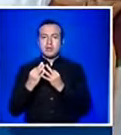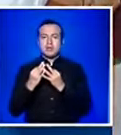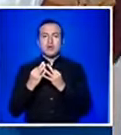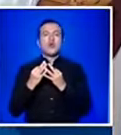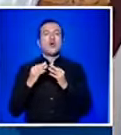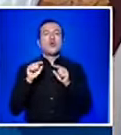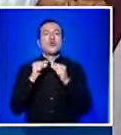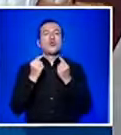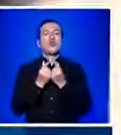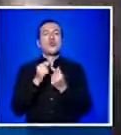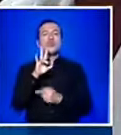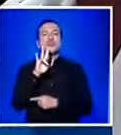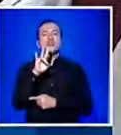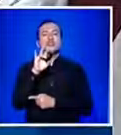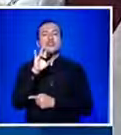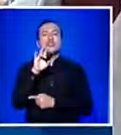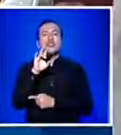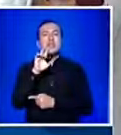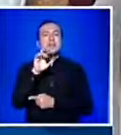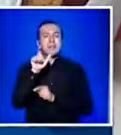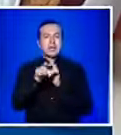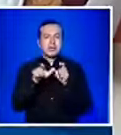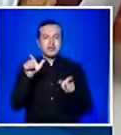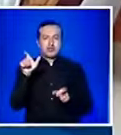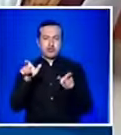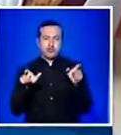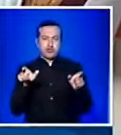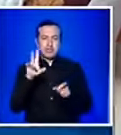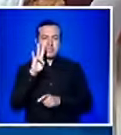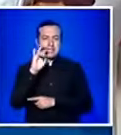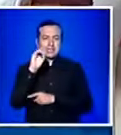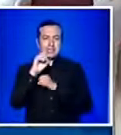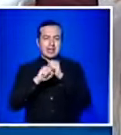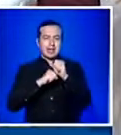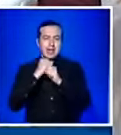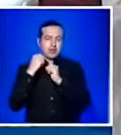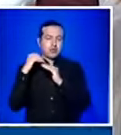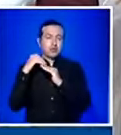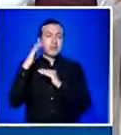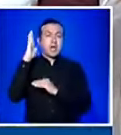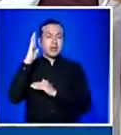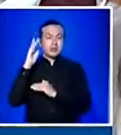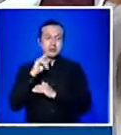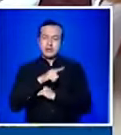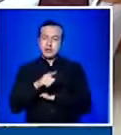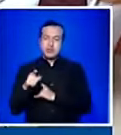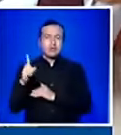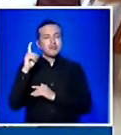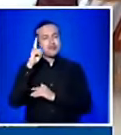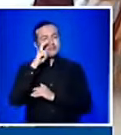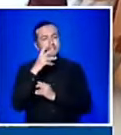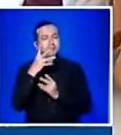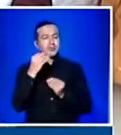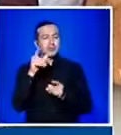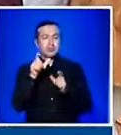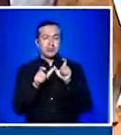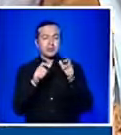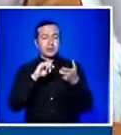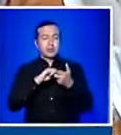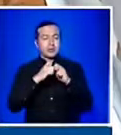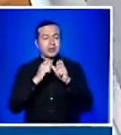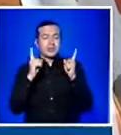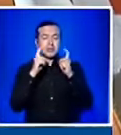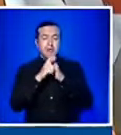y piquito, son personas de la tercera edad, de más de 70 años, que se encuentran pues en una situación complicada. Muchos de ellos se encuentran incluso